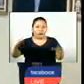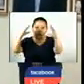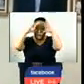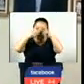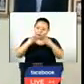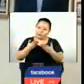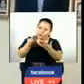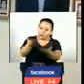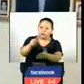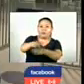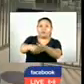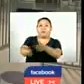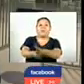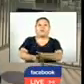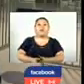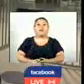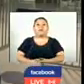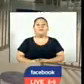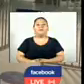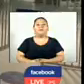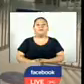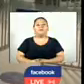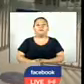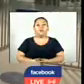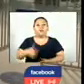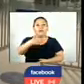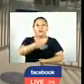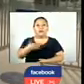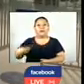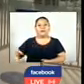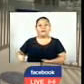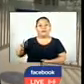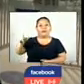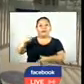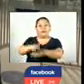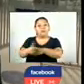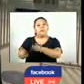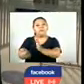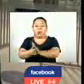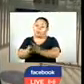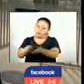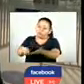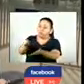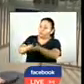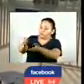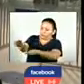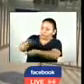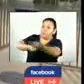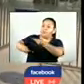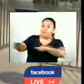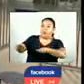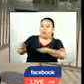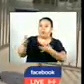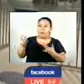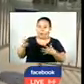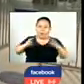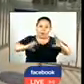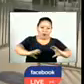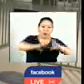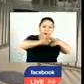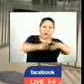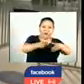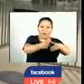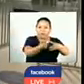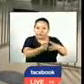aquí en la Asamblea Legislativa el presidente de la Asamblea Legislativa dio por recibido ese anteproyecto y mencionó que conformarán una